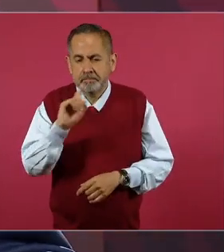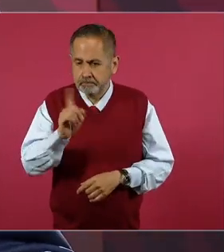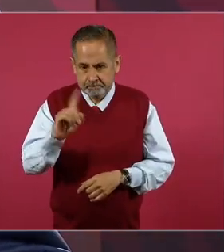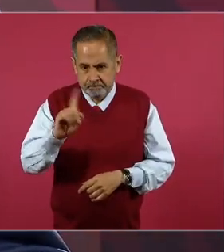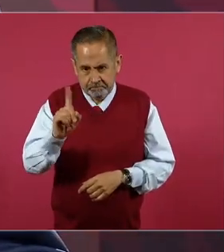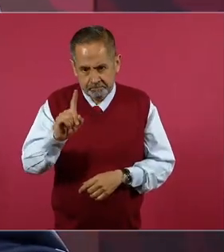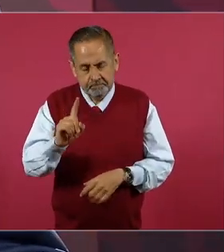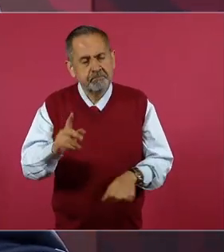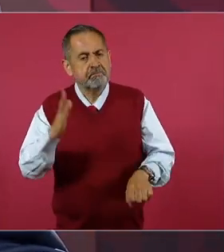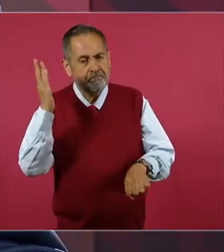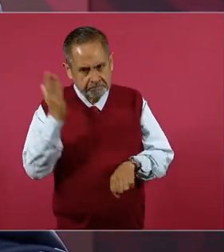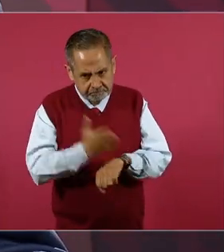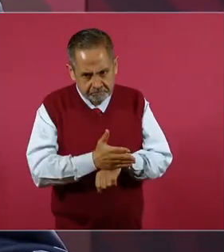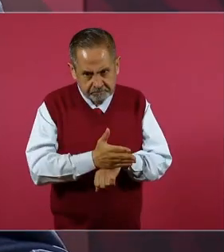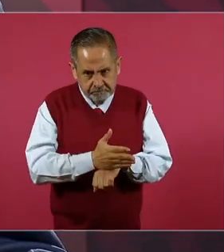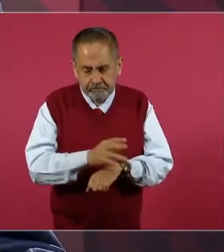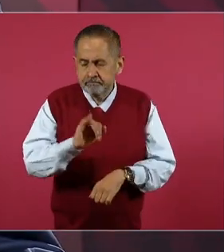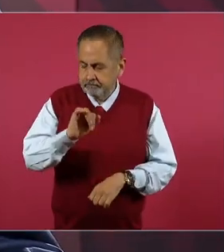para que